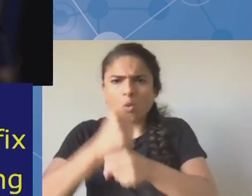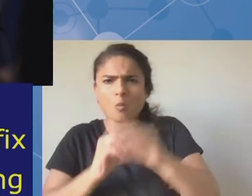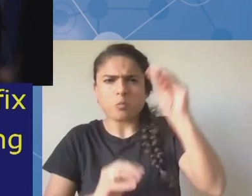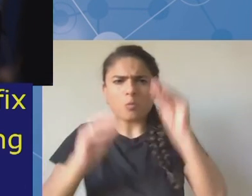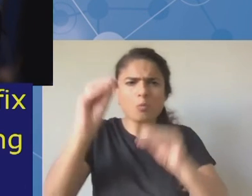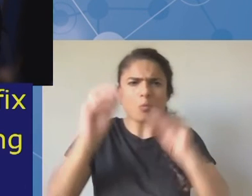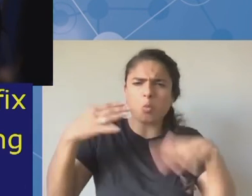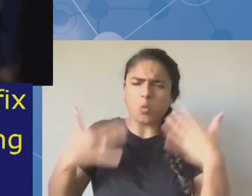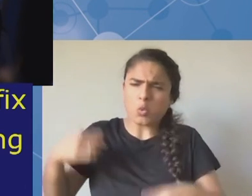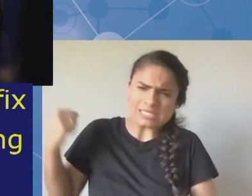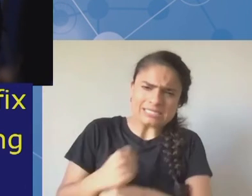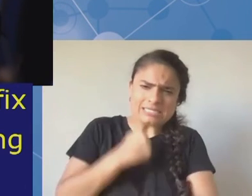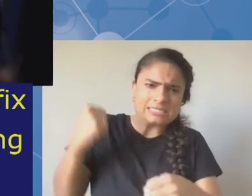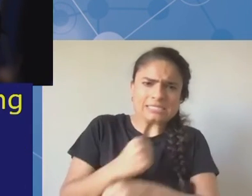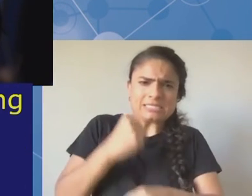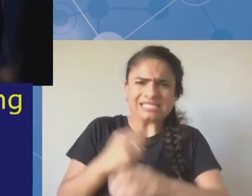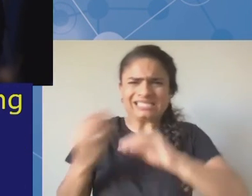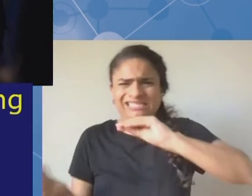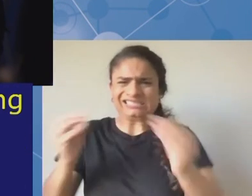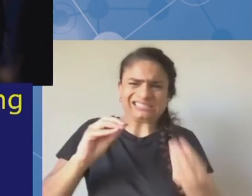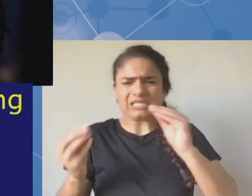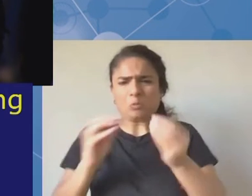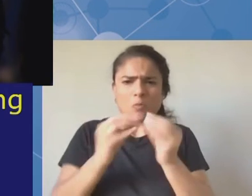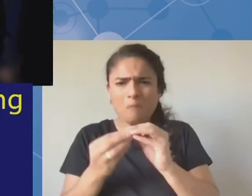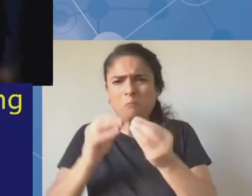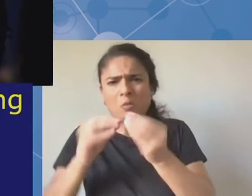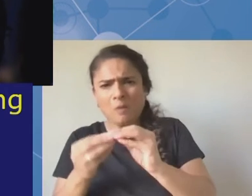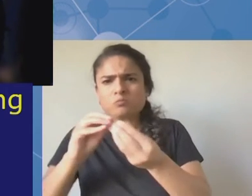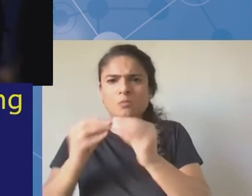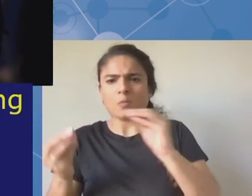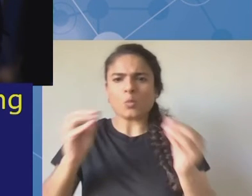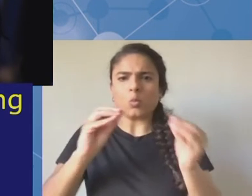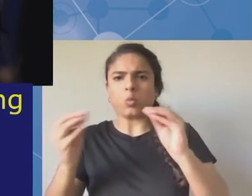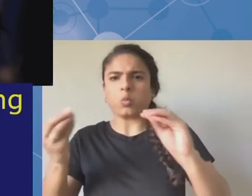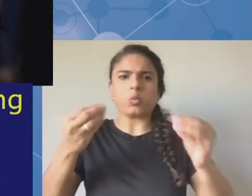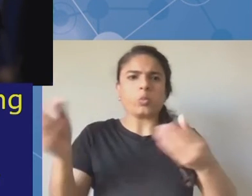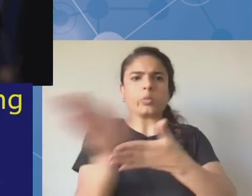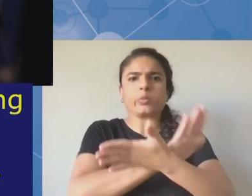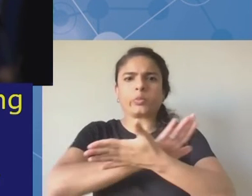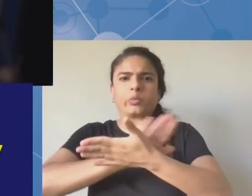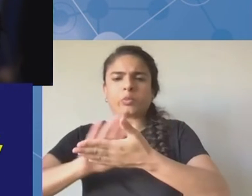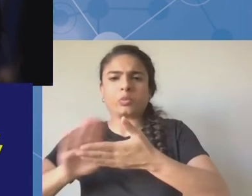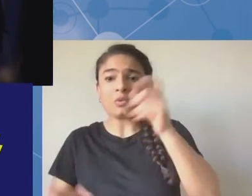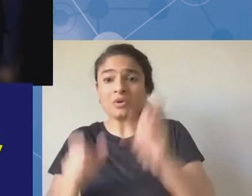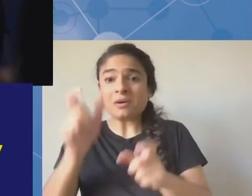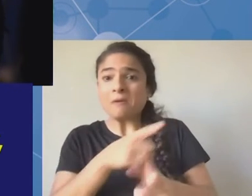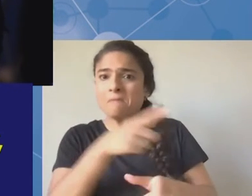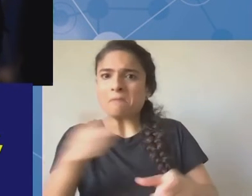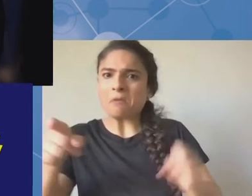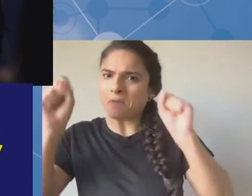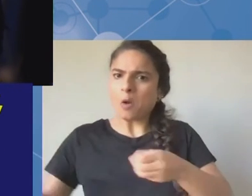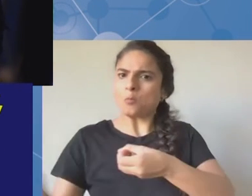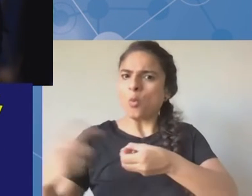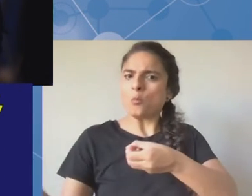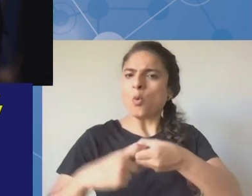Y también al grupo MAC. Habéis hecho un trabajo fantástico. Gracias